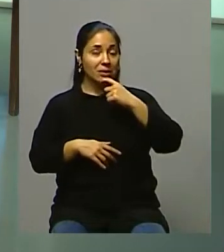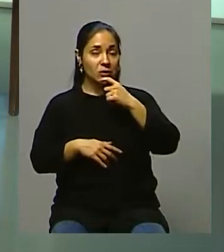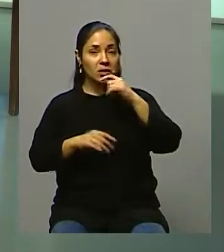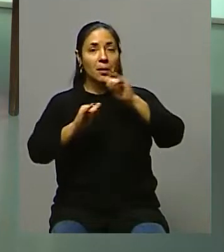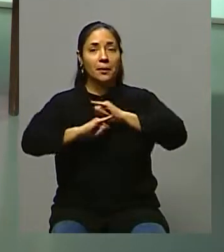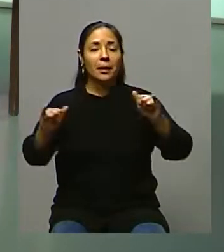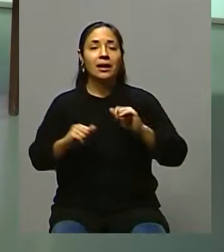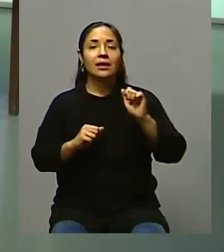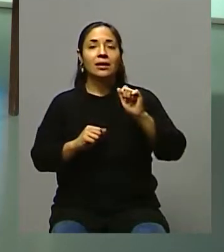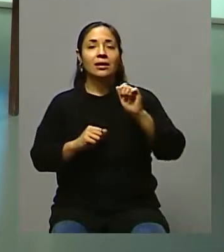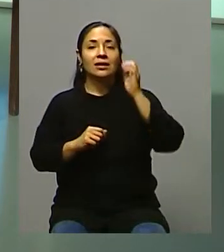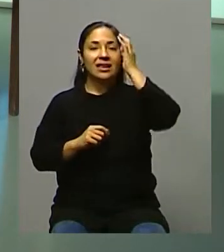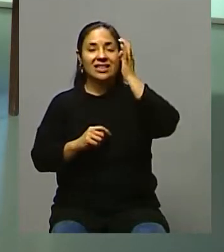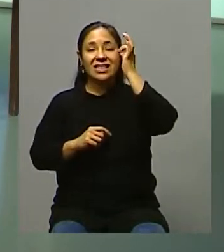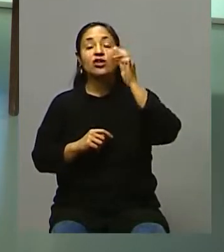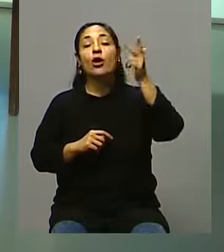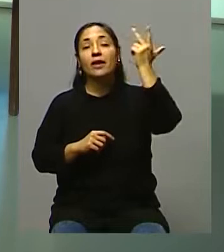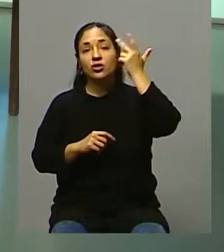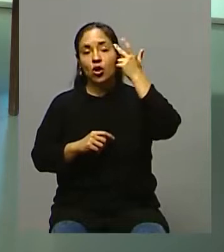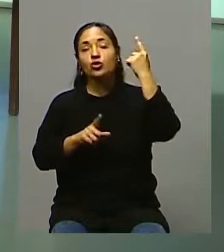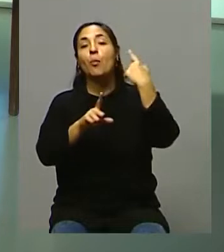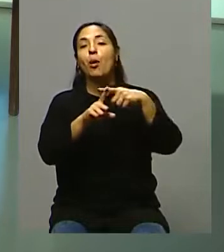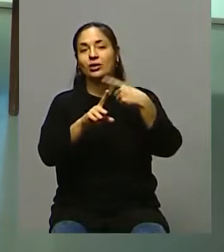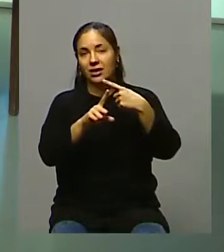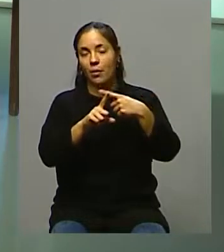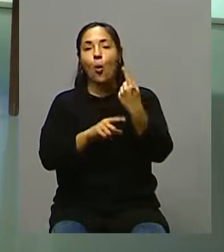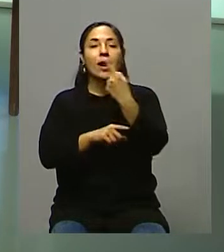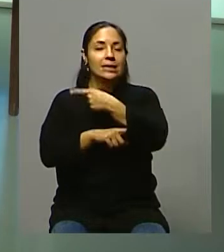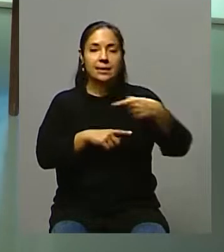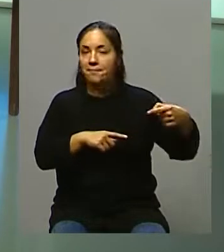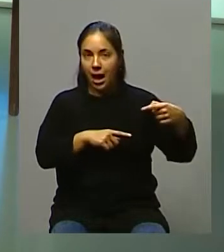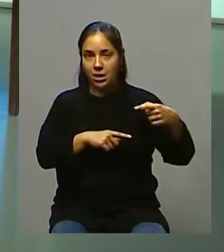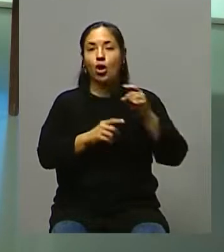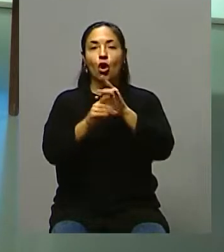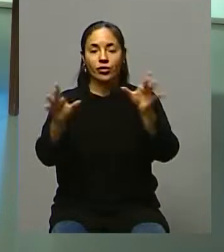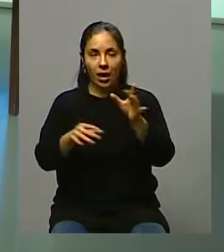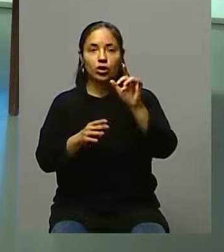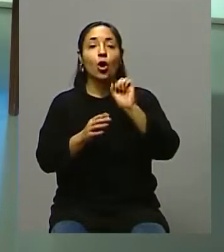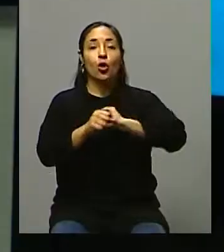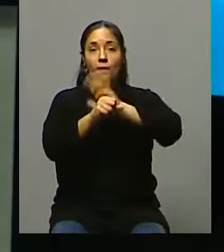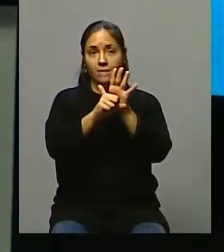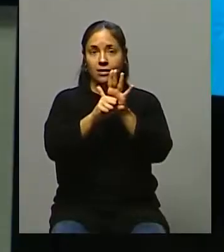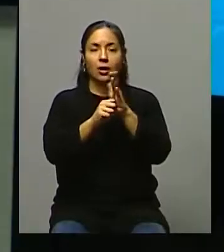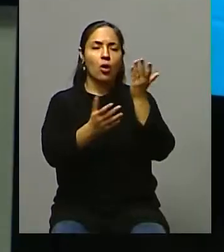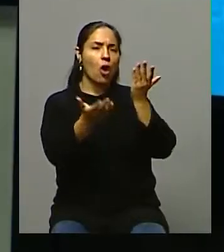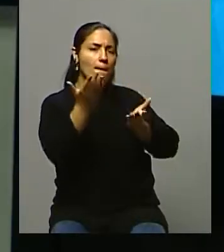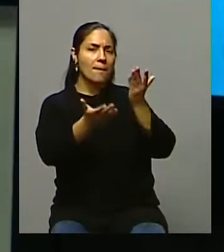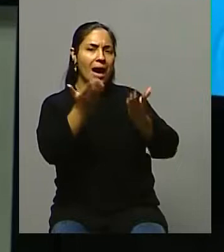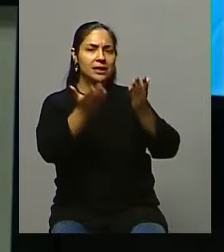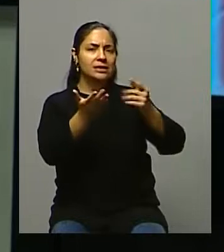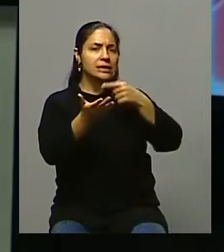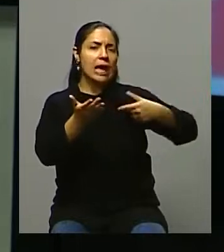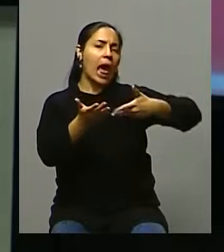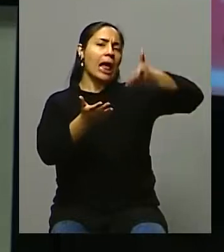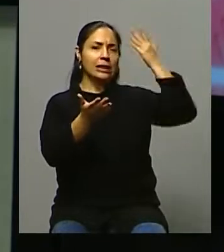fueron 318 casos positivos en una semana, obviamente, y se lo compara con el último anterior que fue